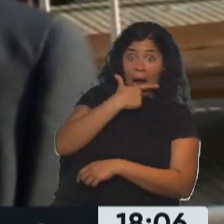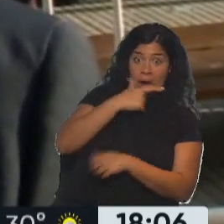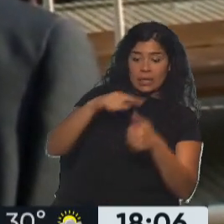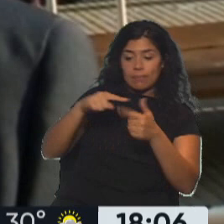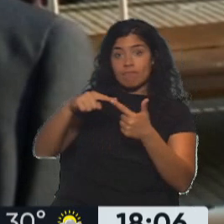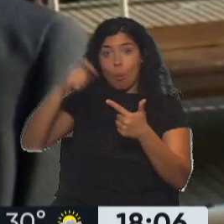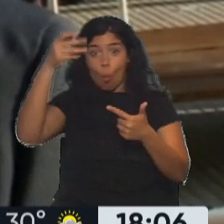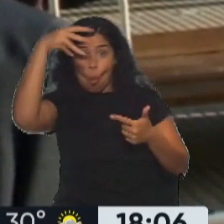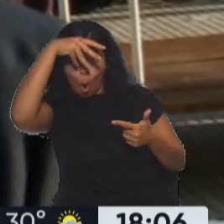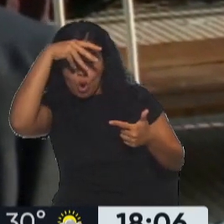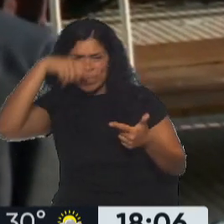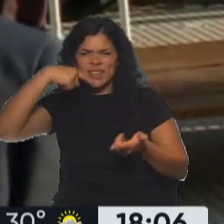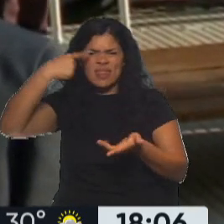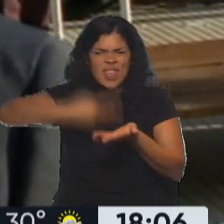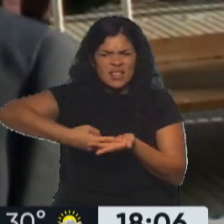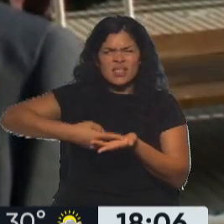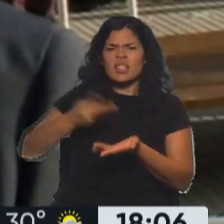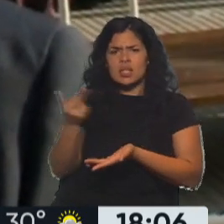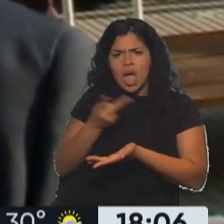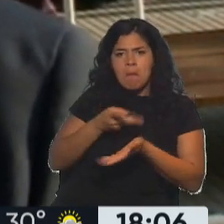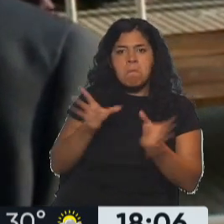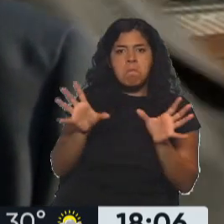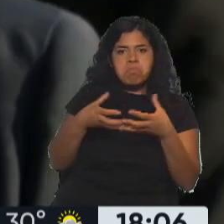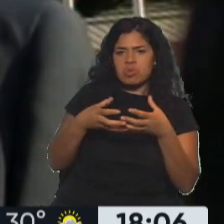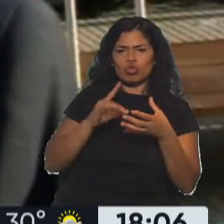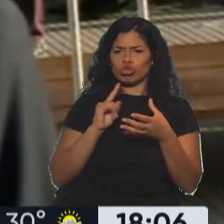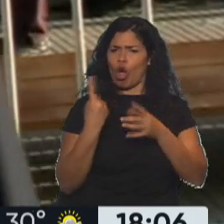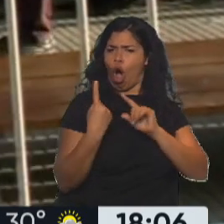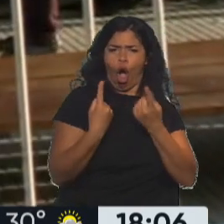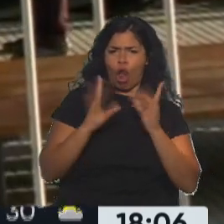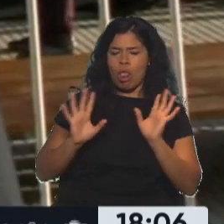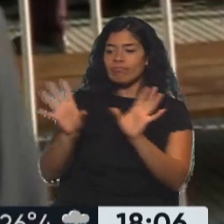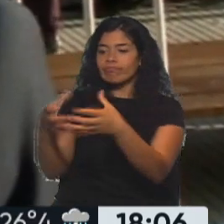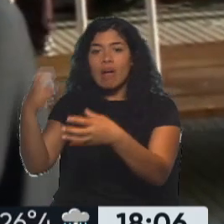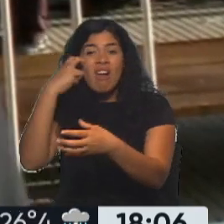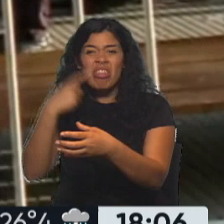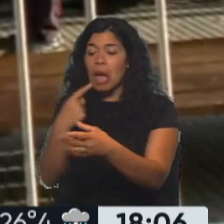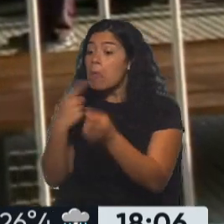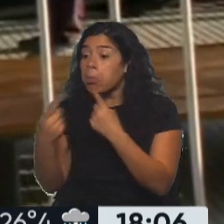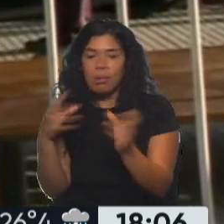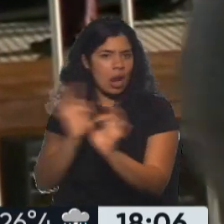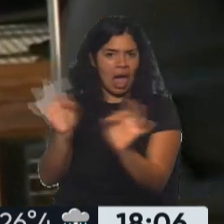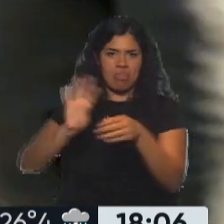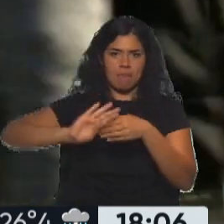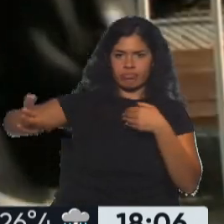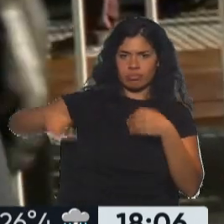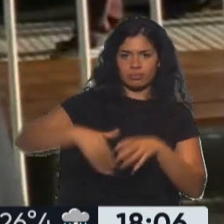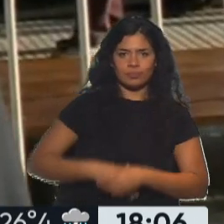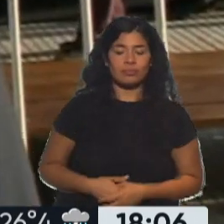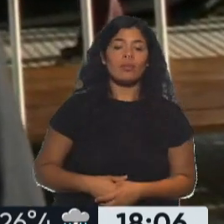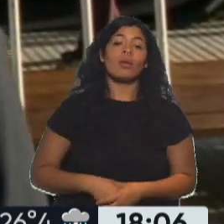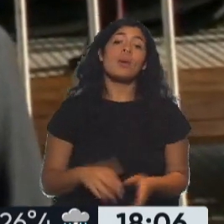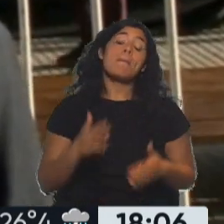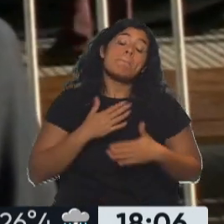Bullrich, inconsulta con la Unión Cívica Radical? Bueno, creo que fue una decisión que ellos la tomaron a título personal, ¿no? Por supuesto, yo